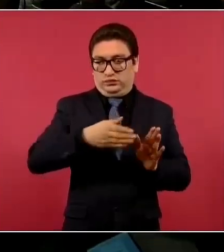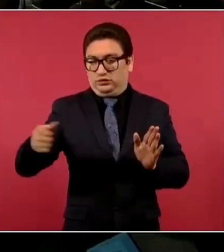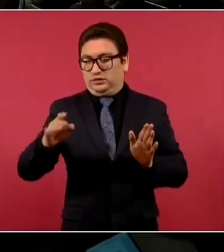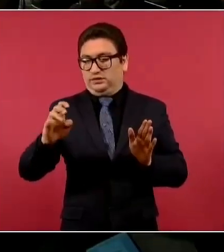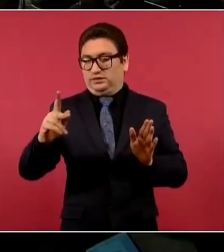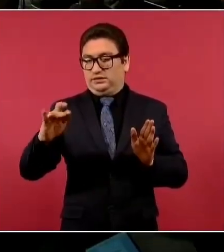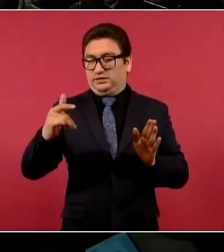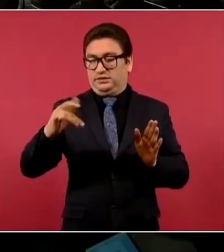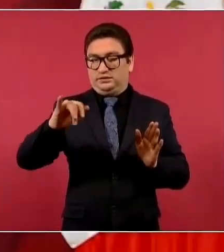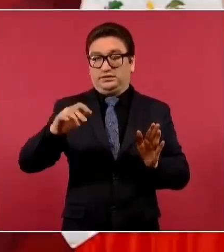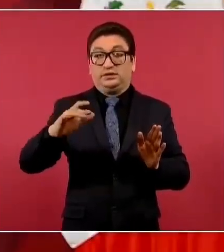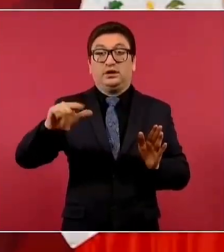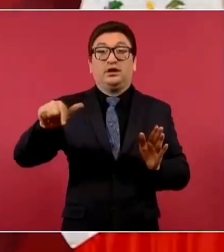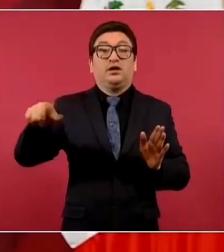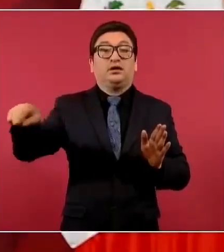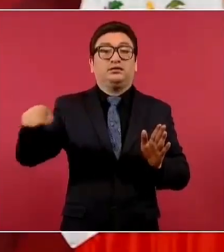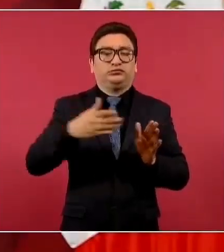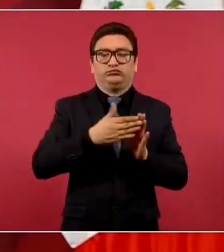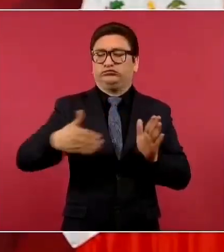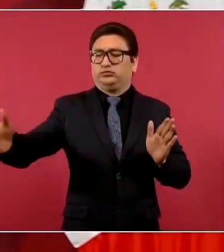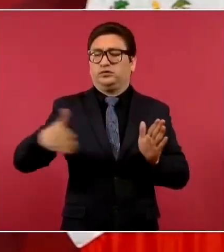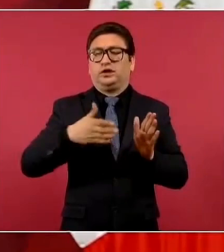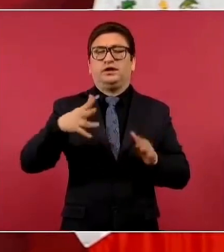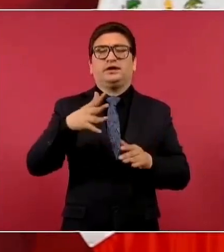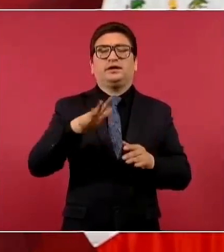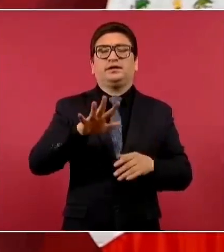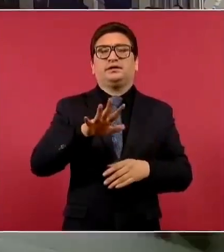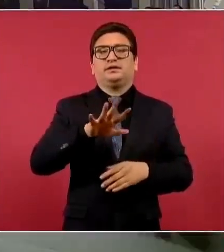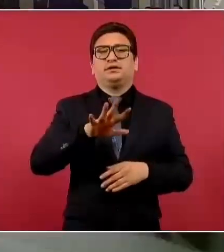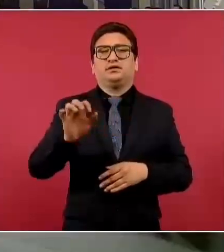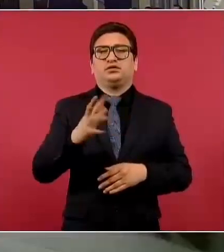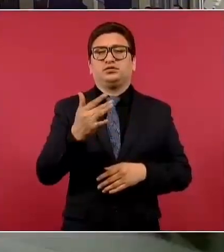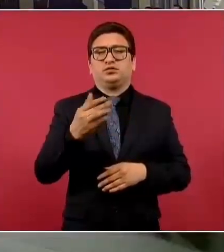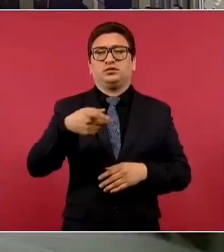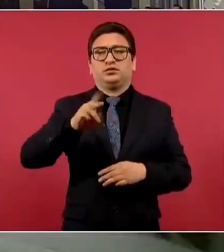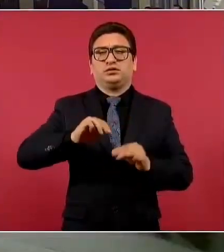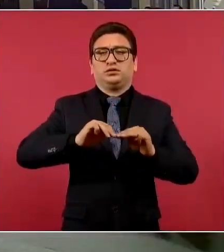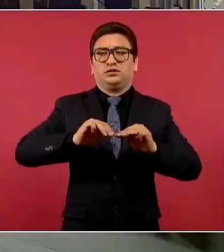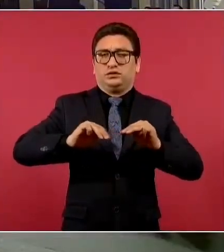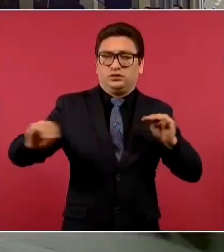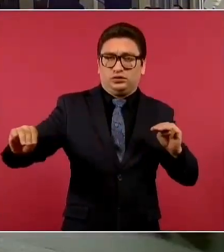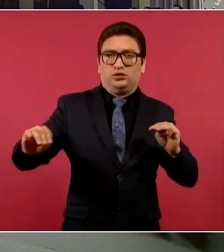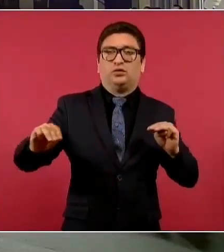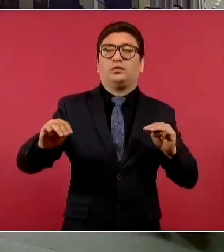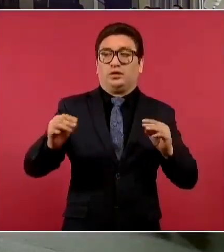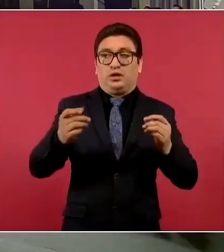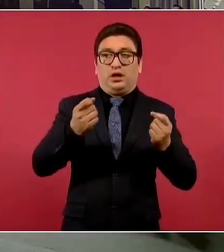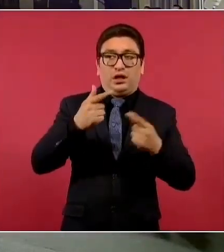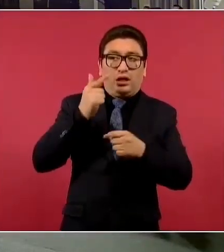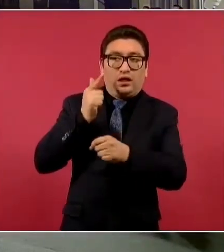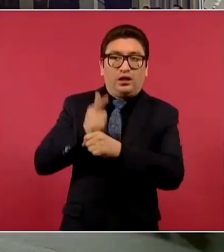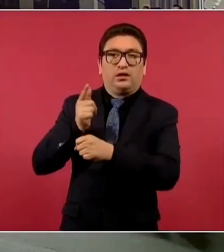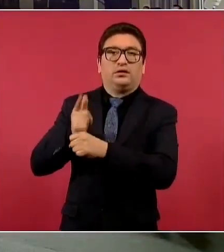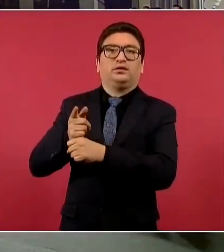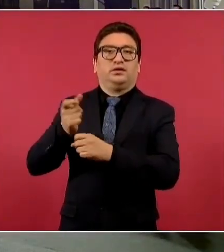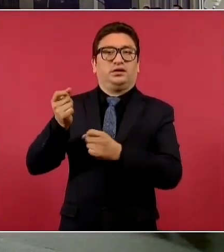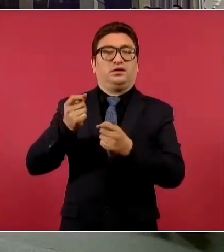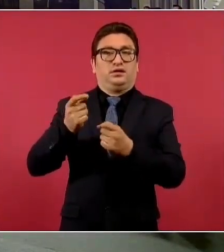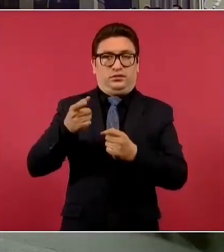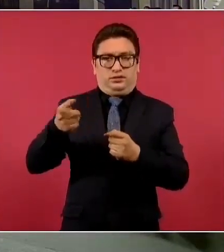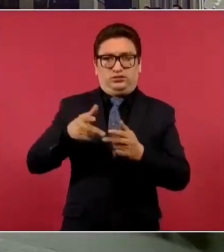Escárcega, son como 550 kilómetros. Ahí quienes están construyendo el